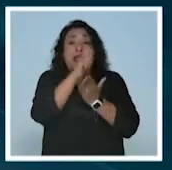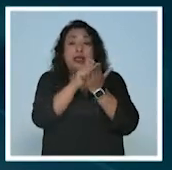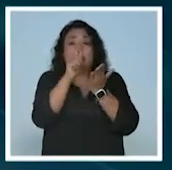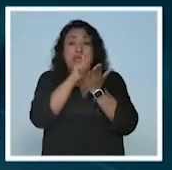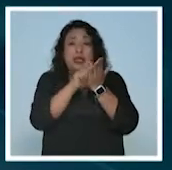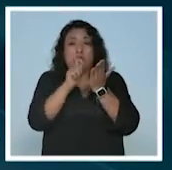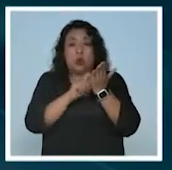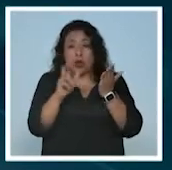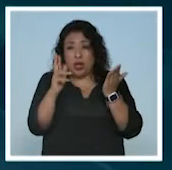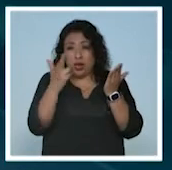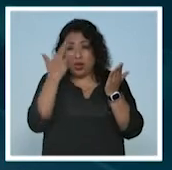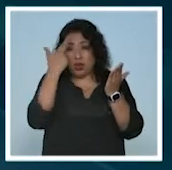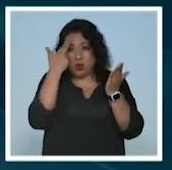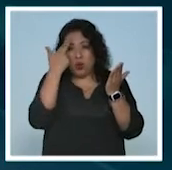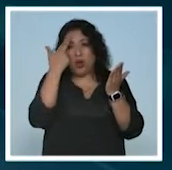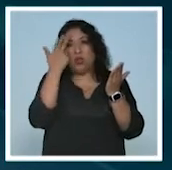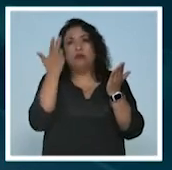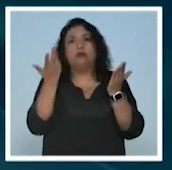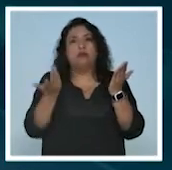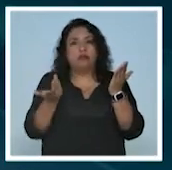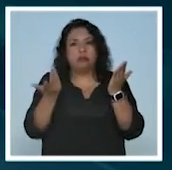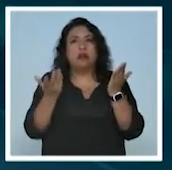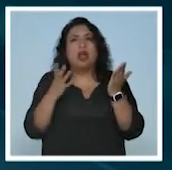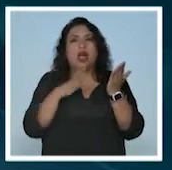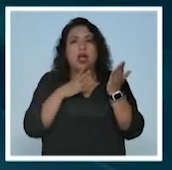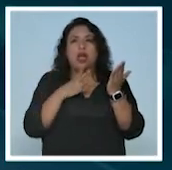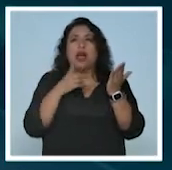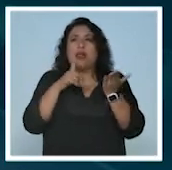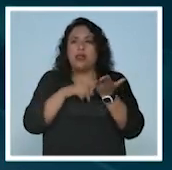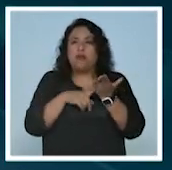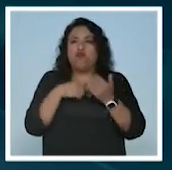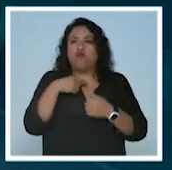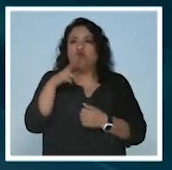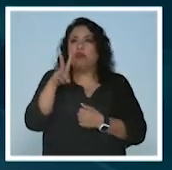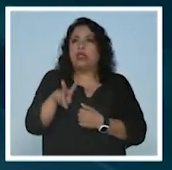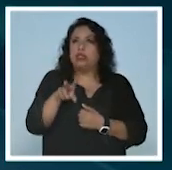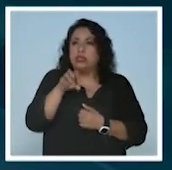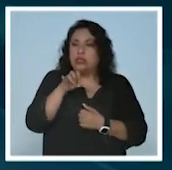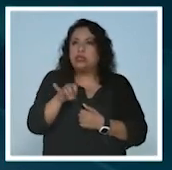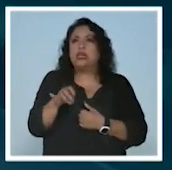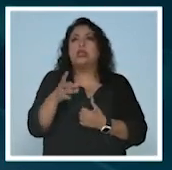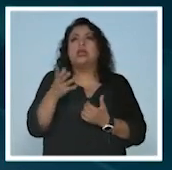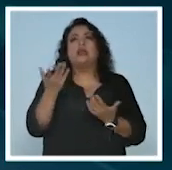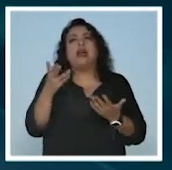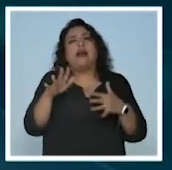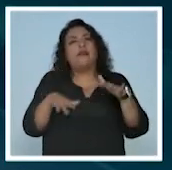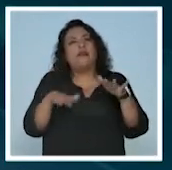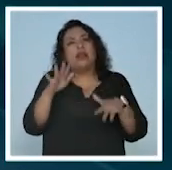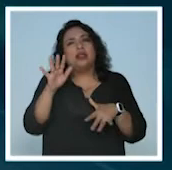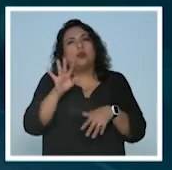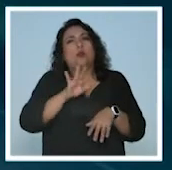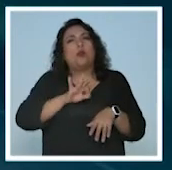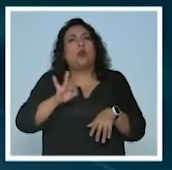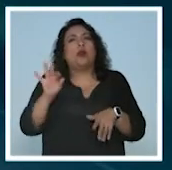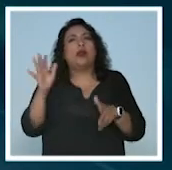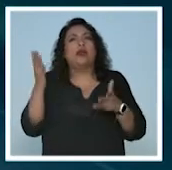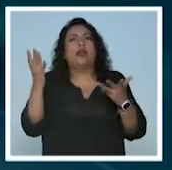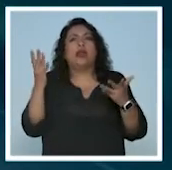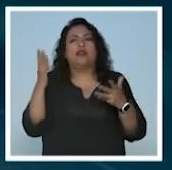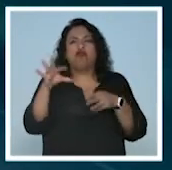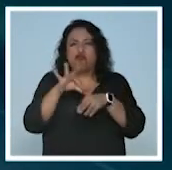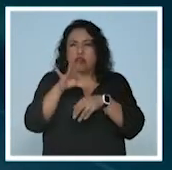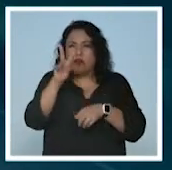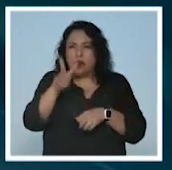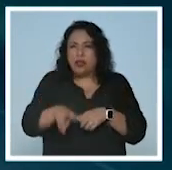de un recuerdo no tenga una fuerte dosis de veracidad. Y muchas veces puede ser más veraz